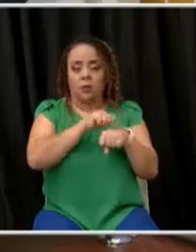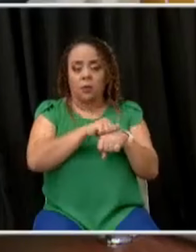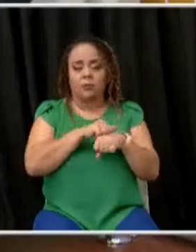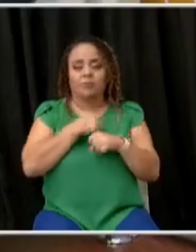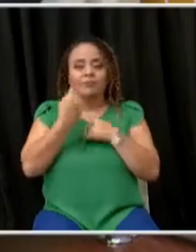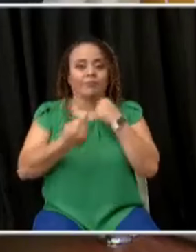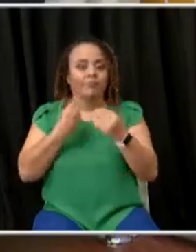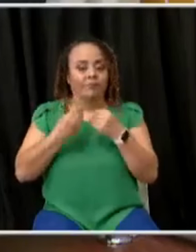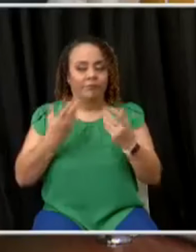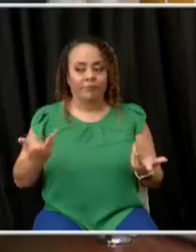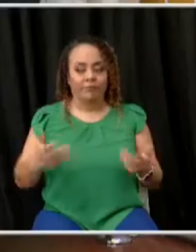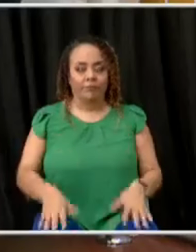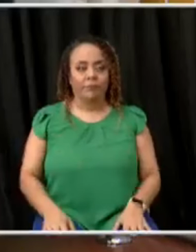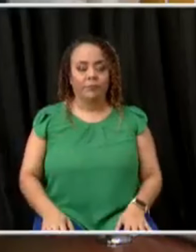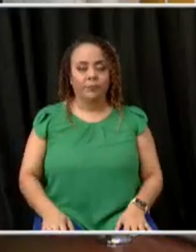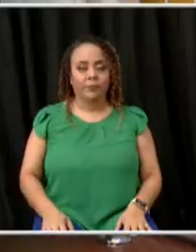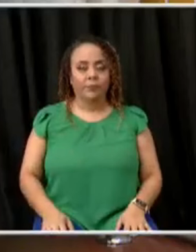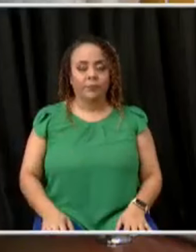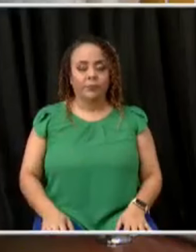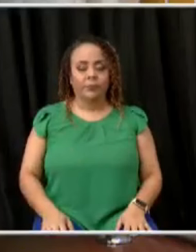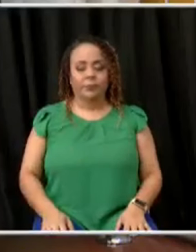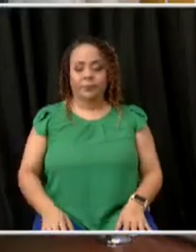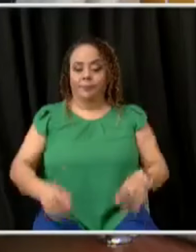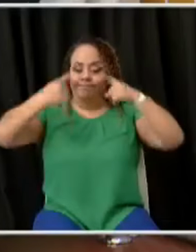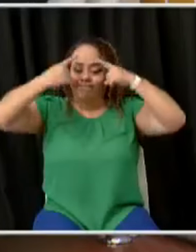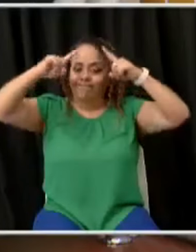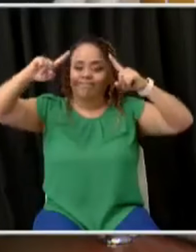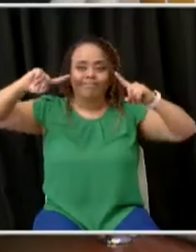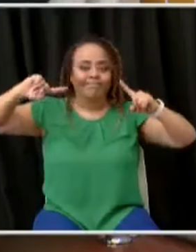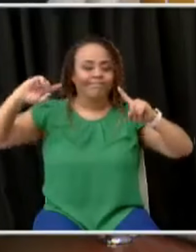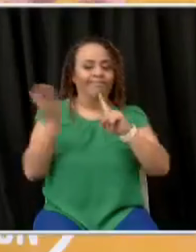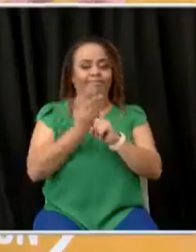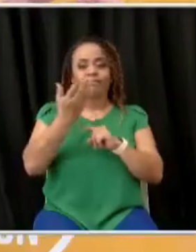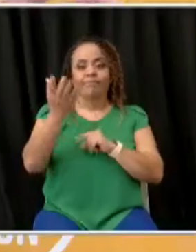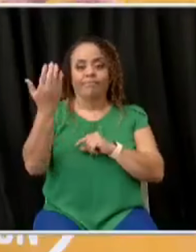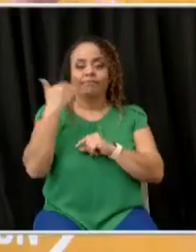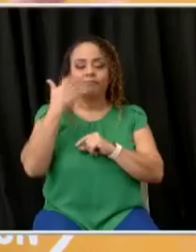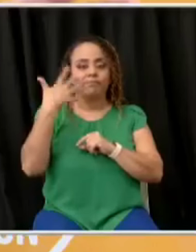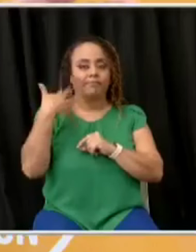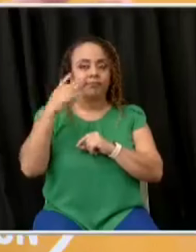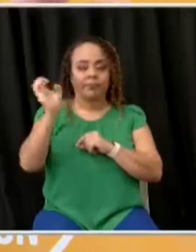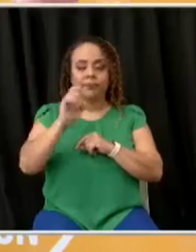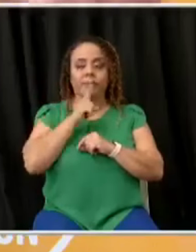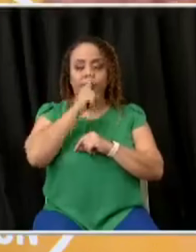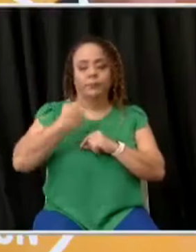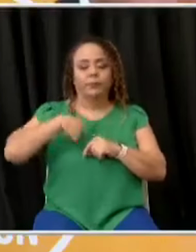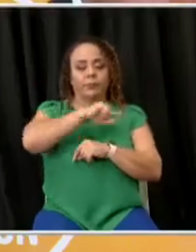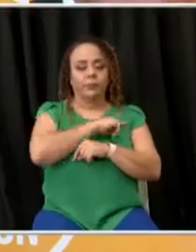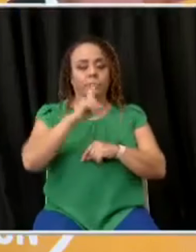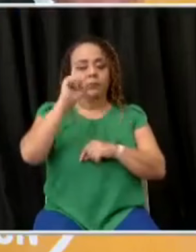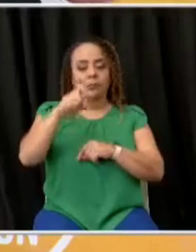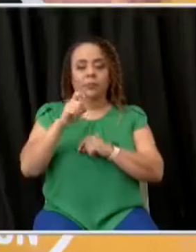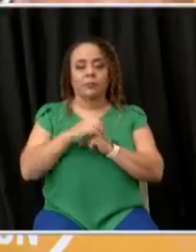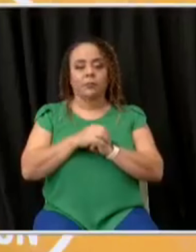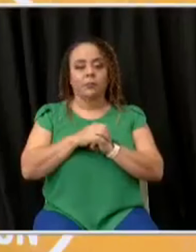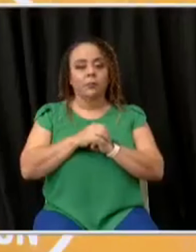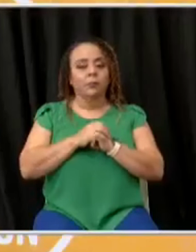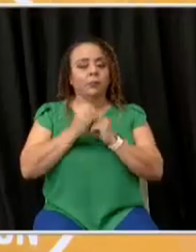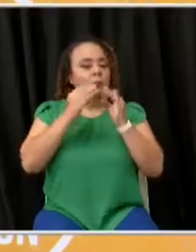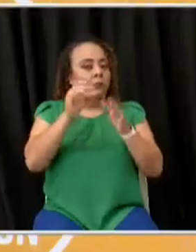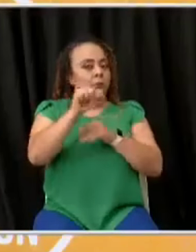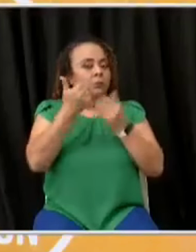hacer? Para llegar al golpe de calor, que es la emergencia real, nosotros hemos tenido que haber pasado por un montón de